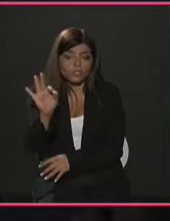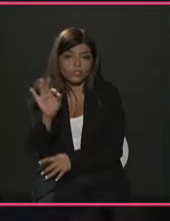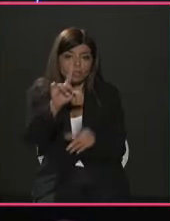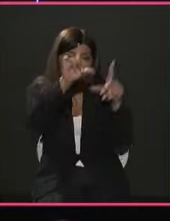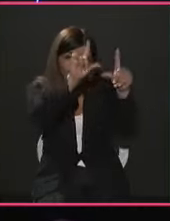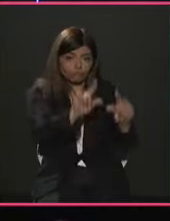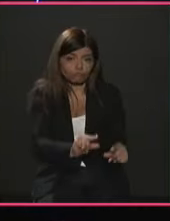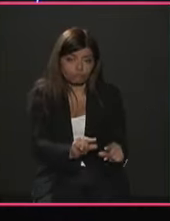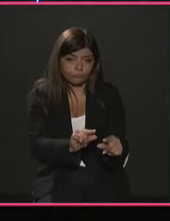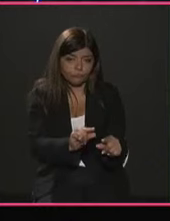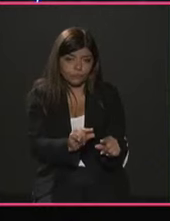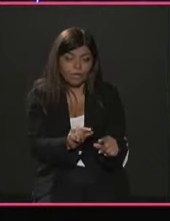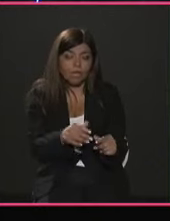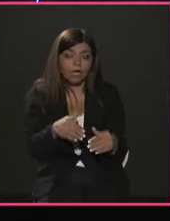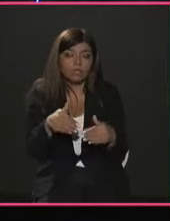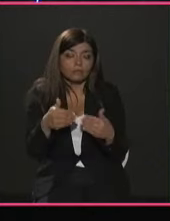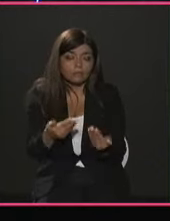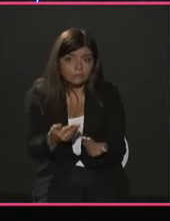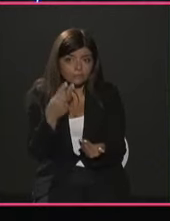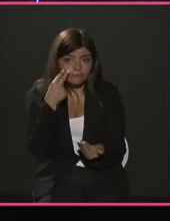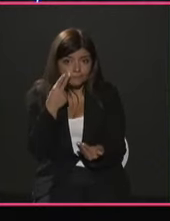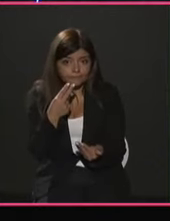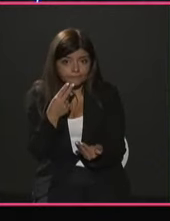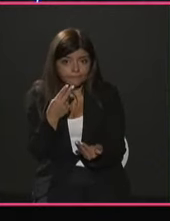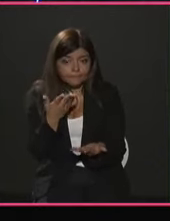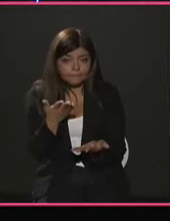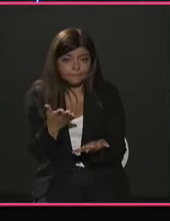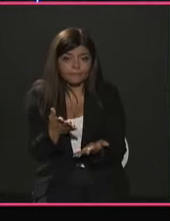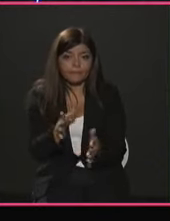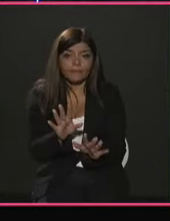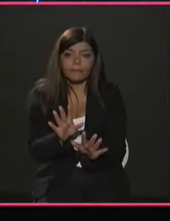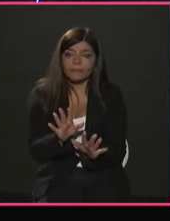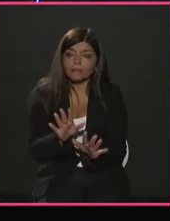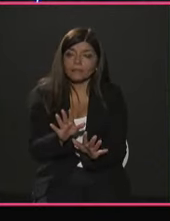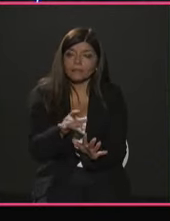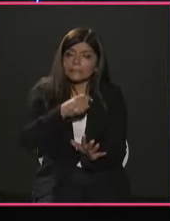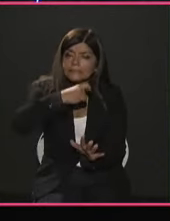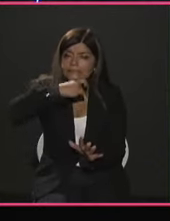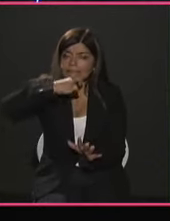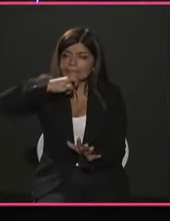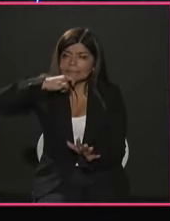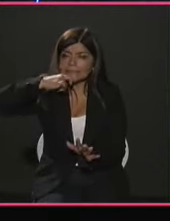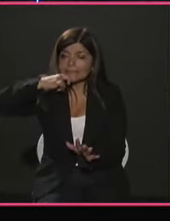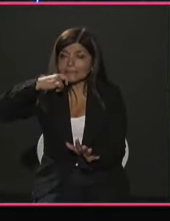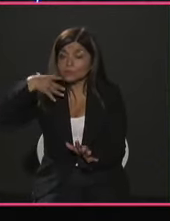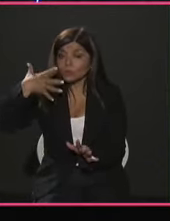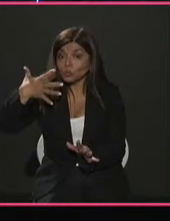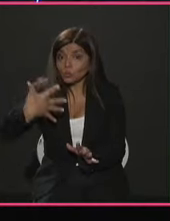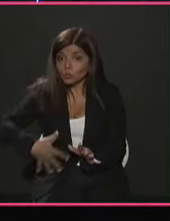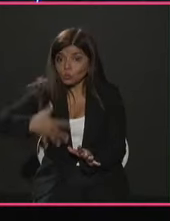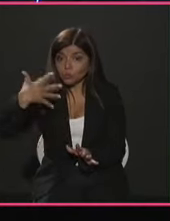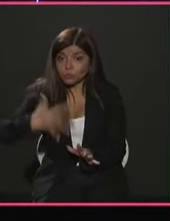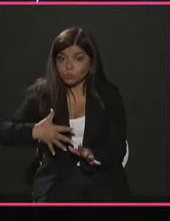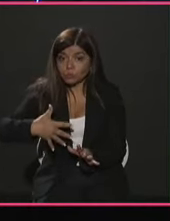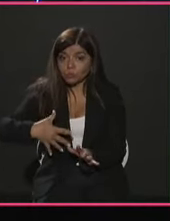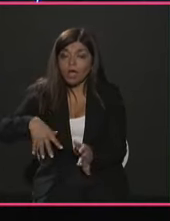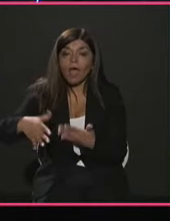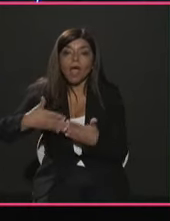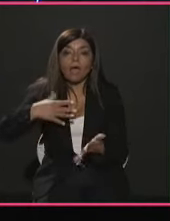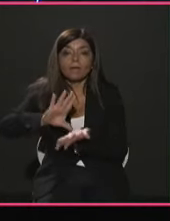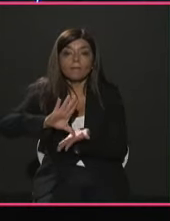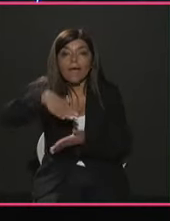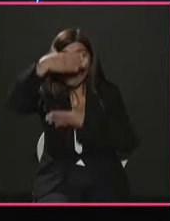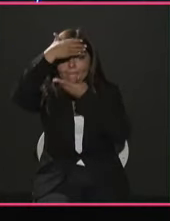de las precipitaciones Así que estamos viendo sequías muy terribles en